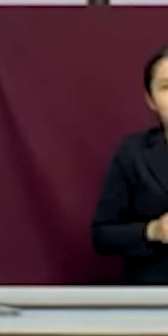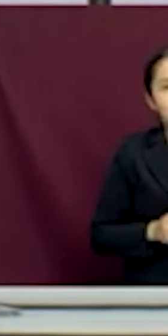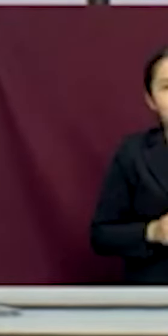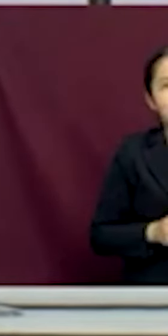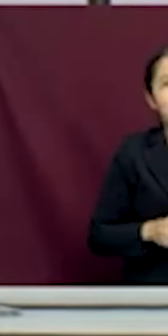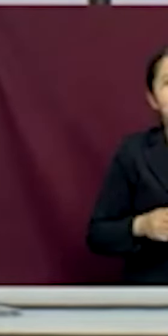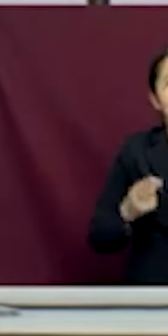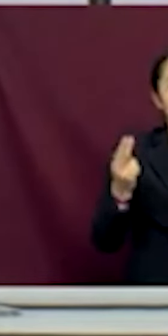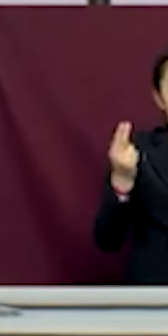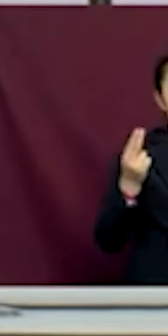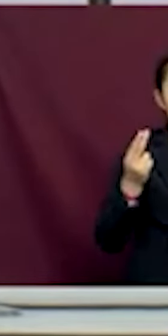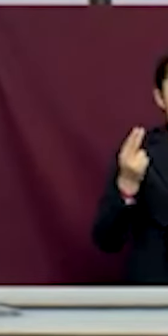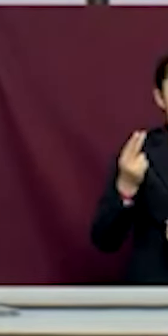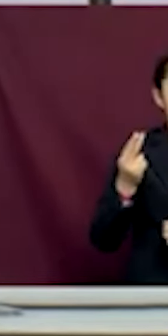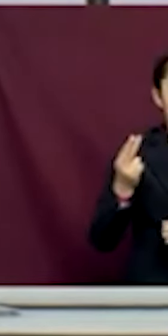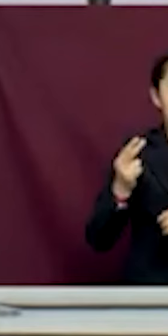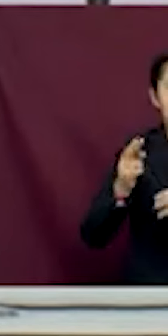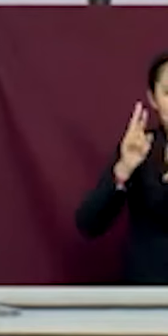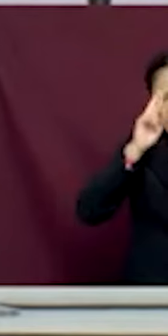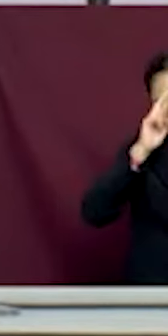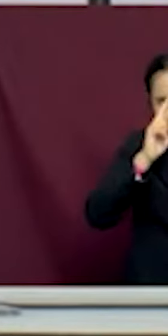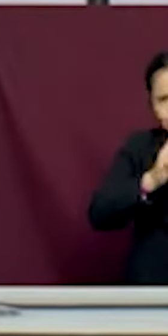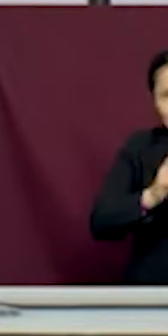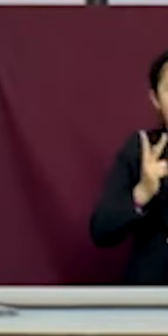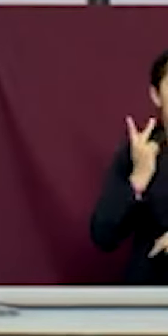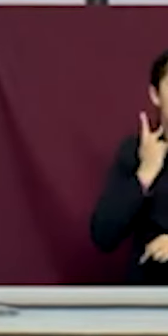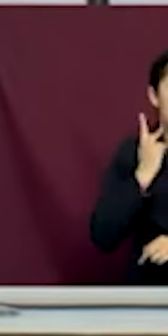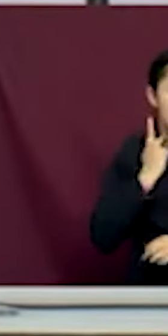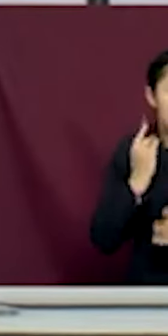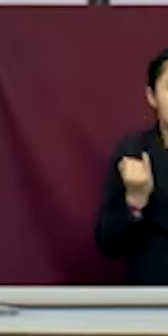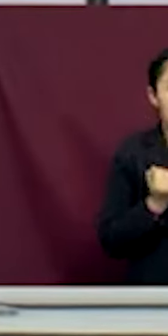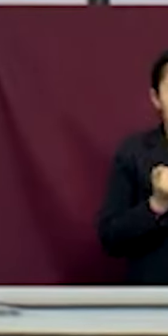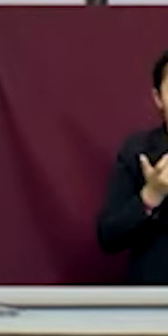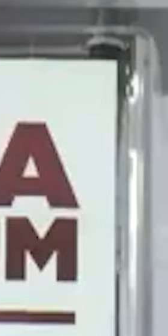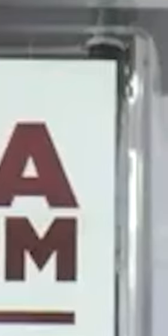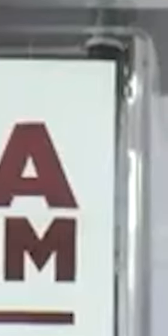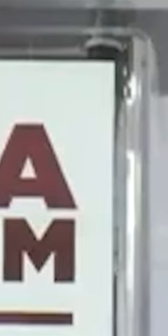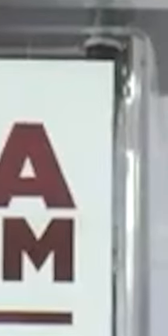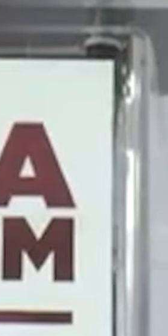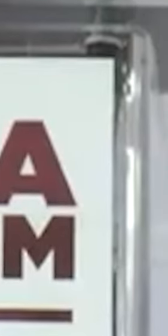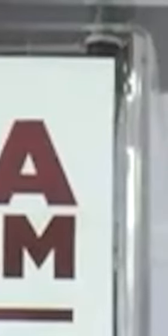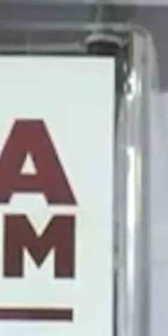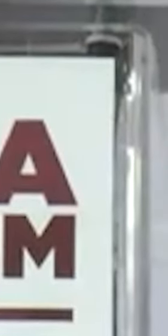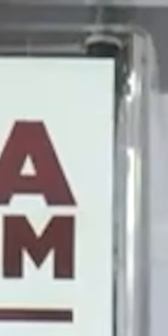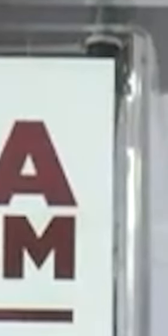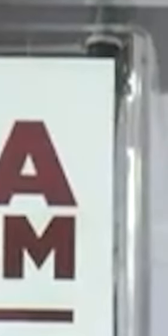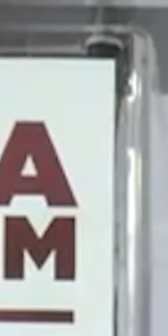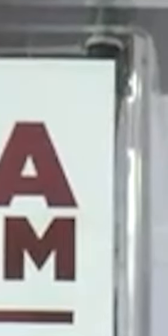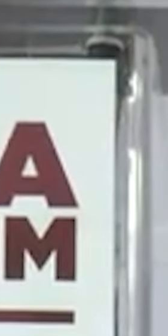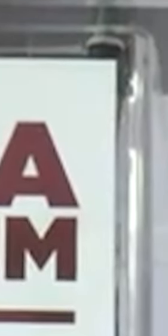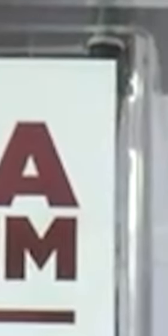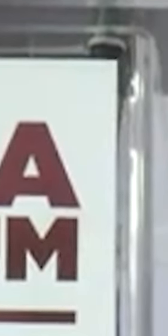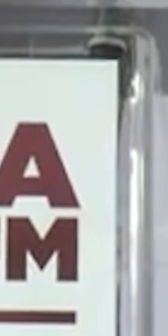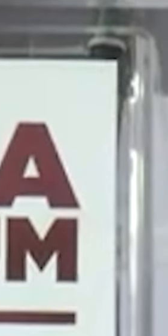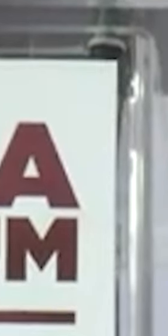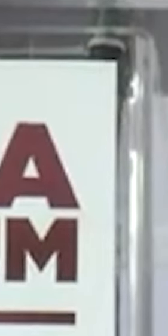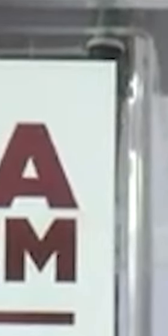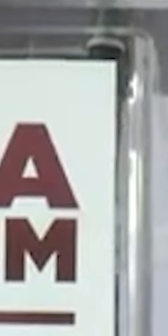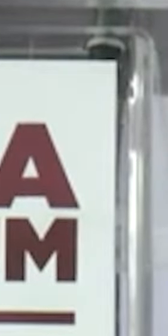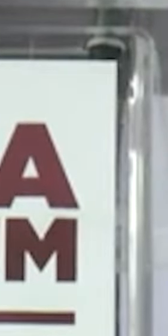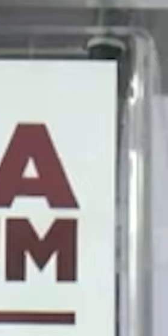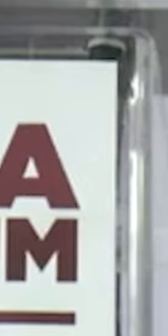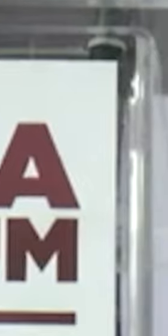entre poder político y poder económico. Nunca me